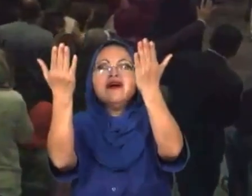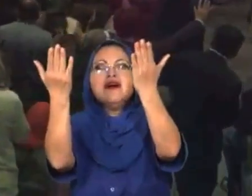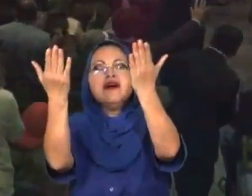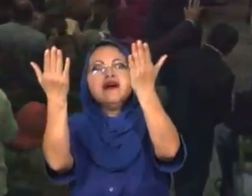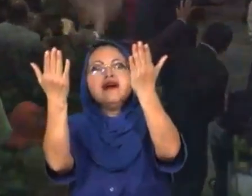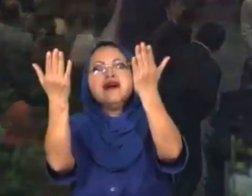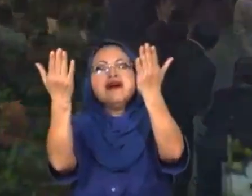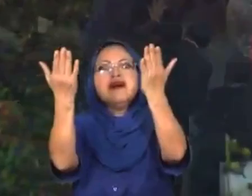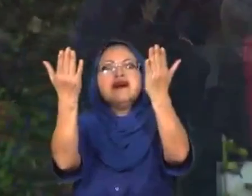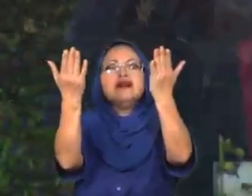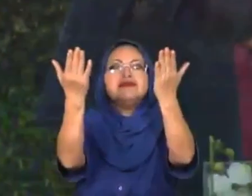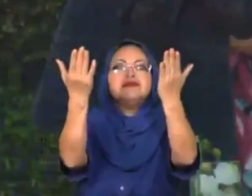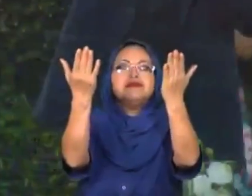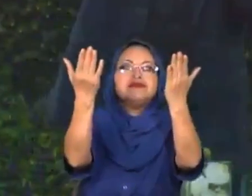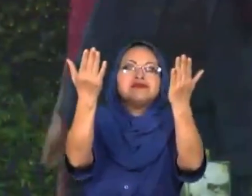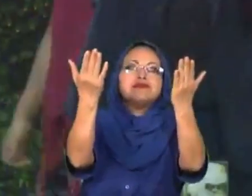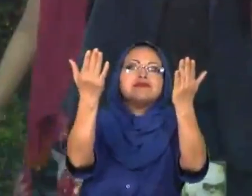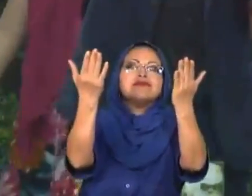digámosle te amamos.